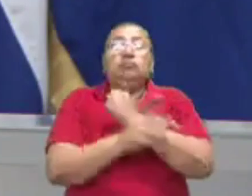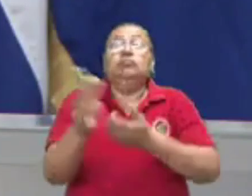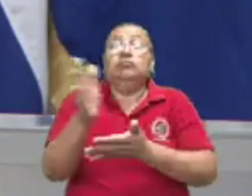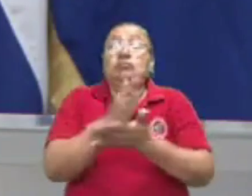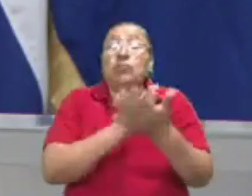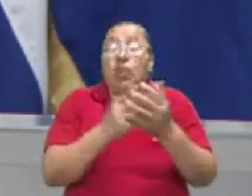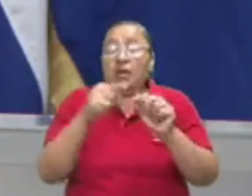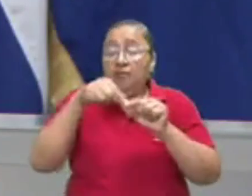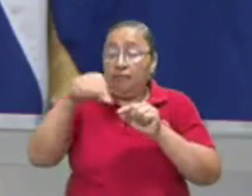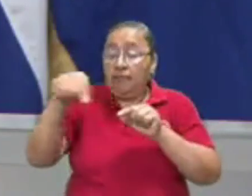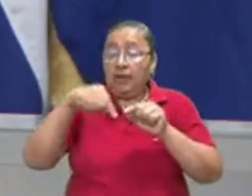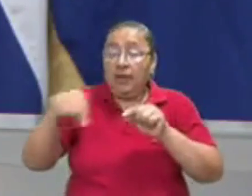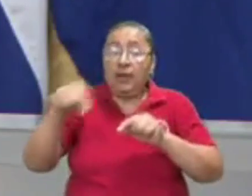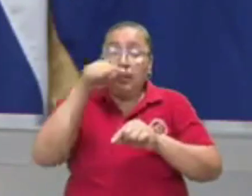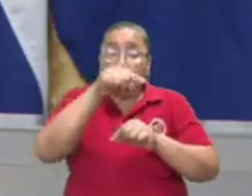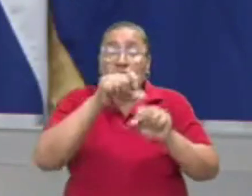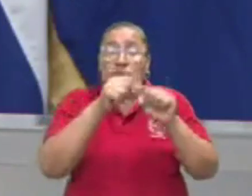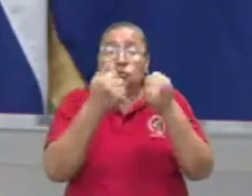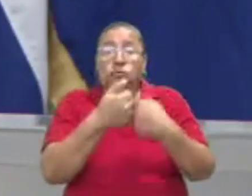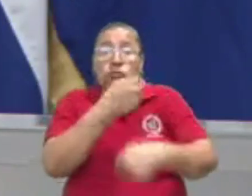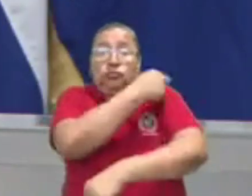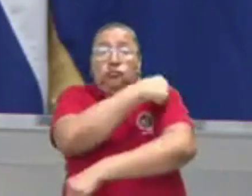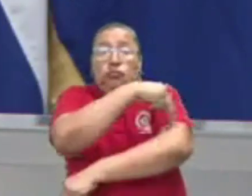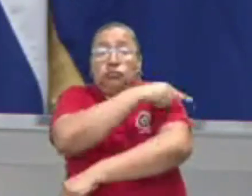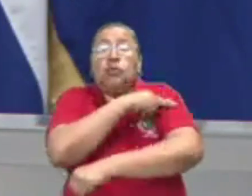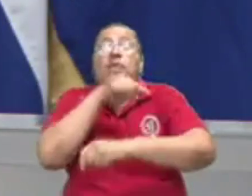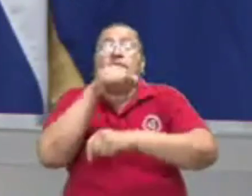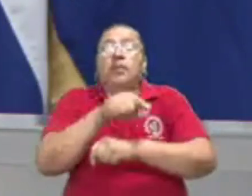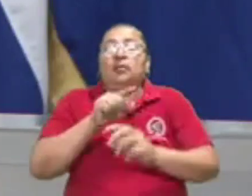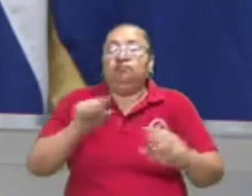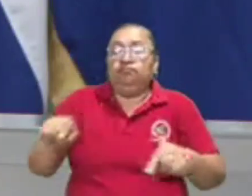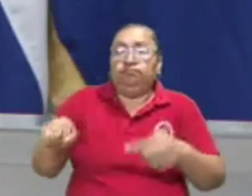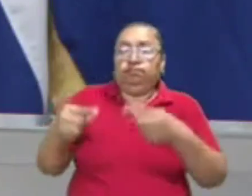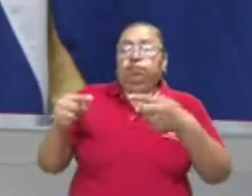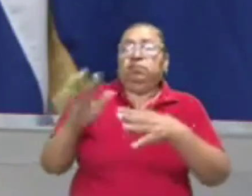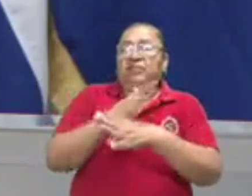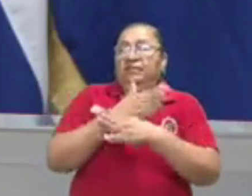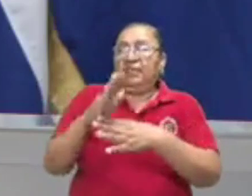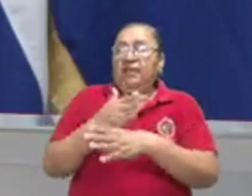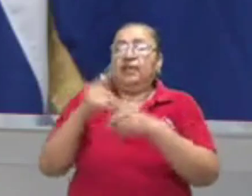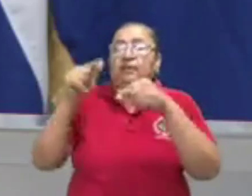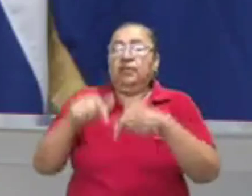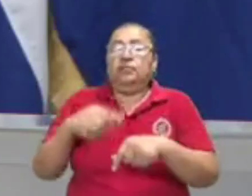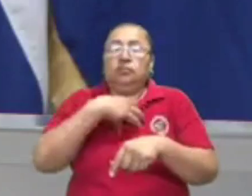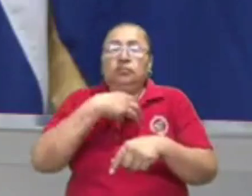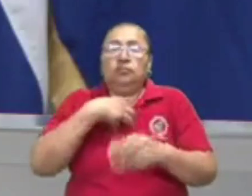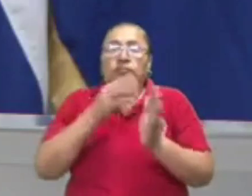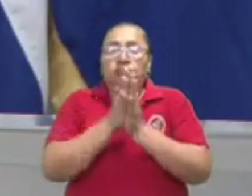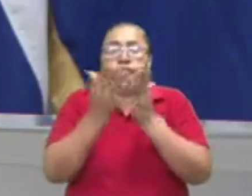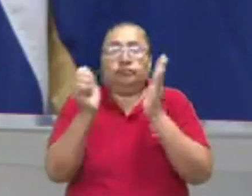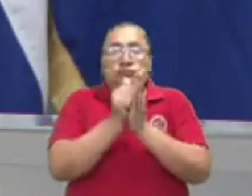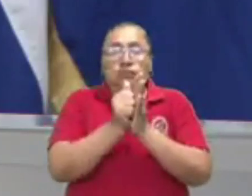algunas filiales de esta asociación actuaron en contra de estos principios y de su acta